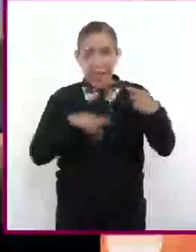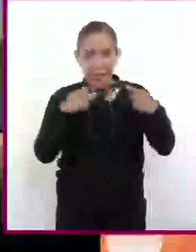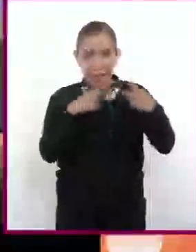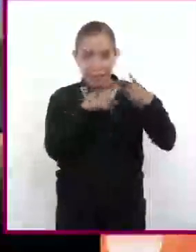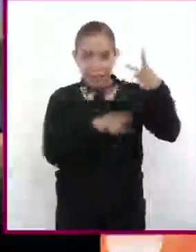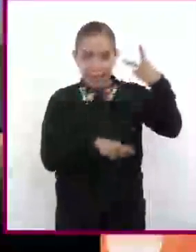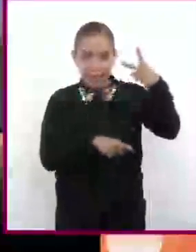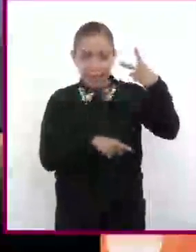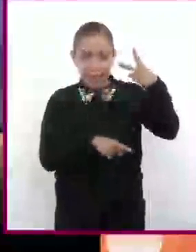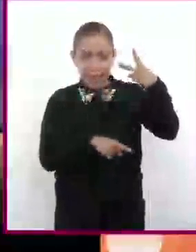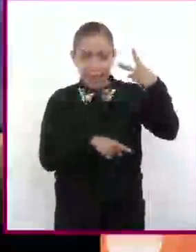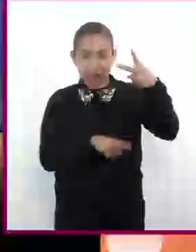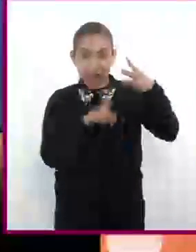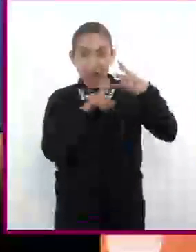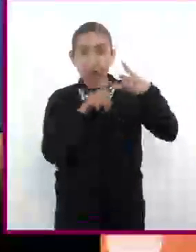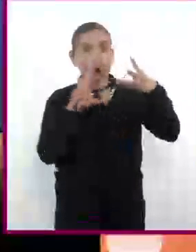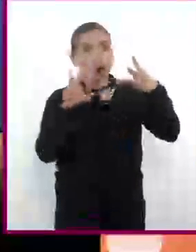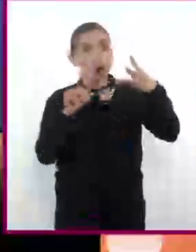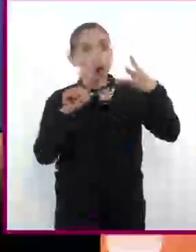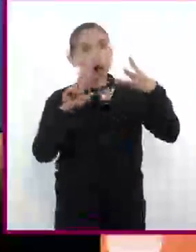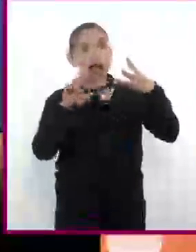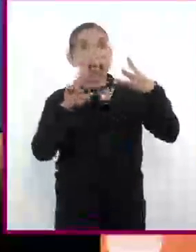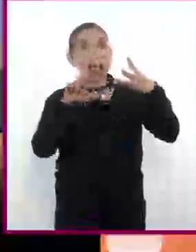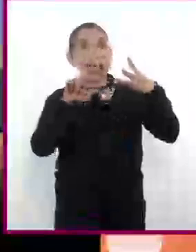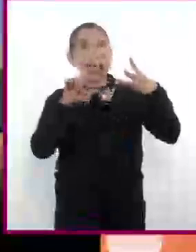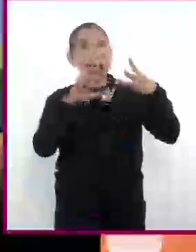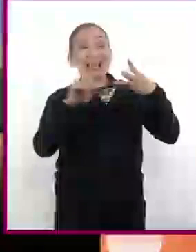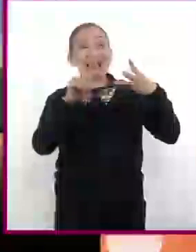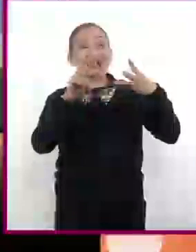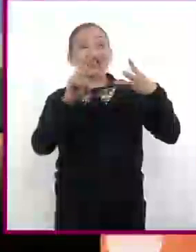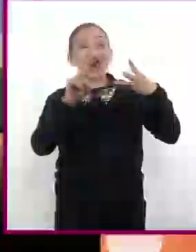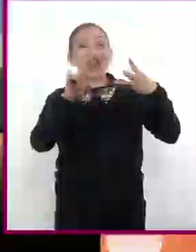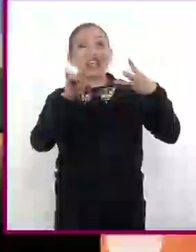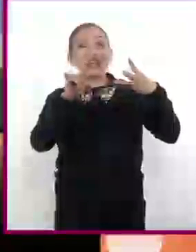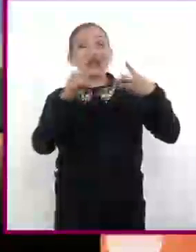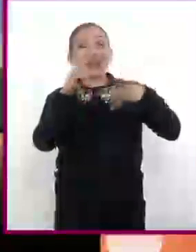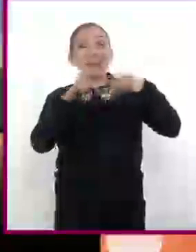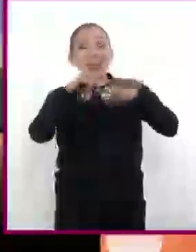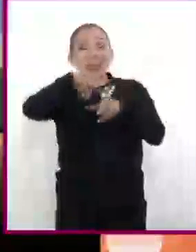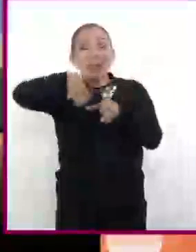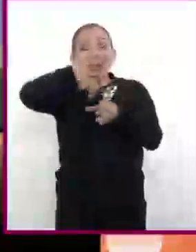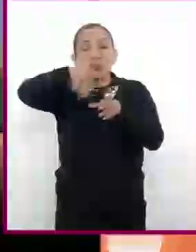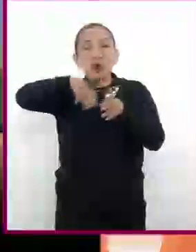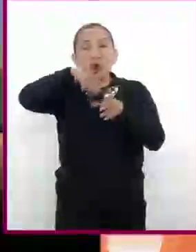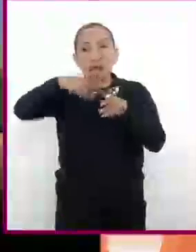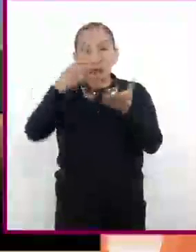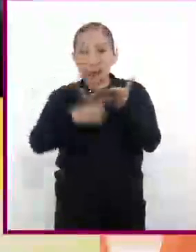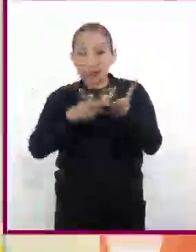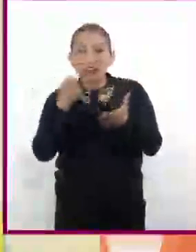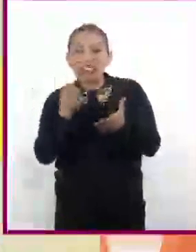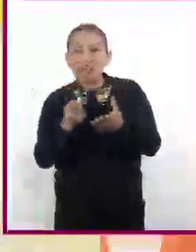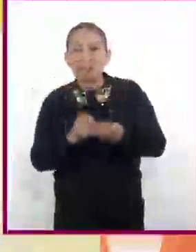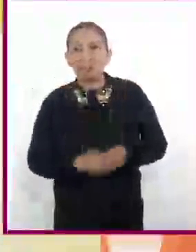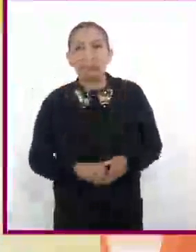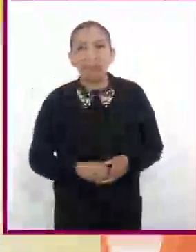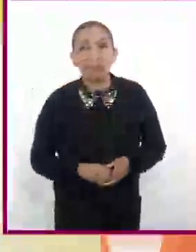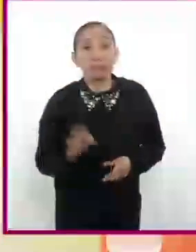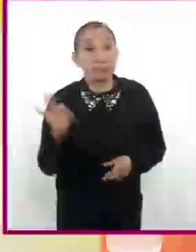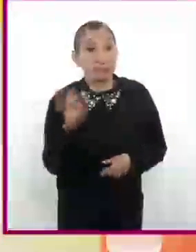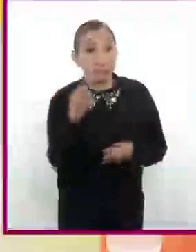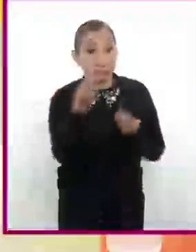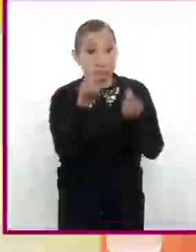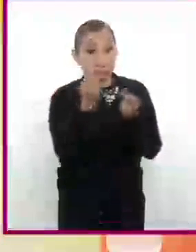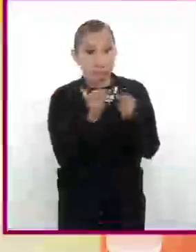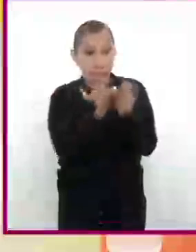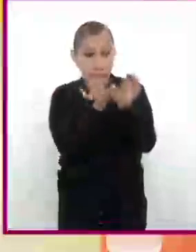débiles o no electrolitos, dependiendo de su disociación en una disolución. Si las sustancias